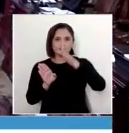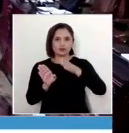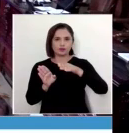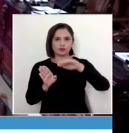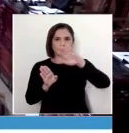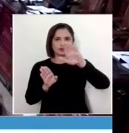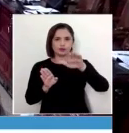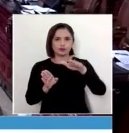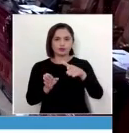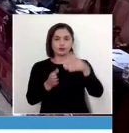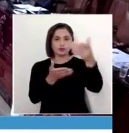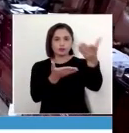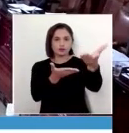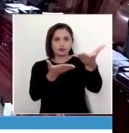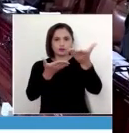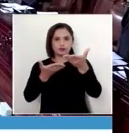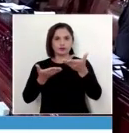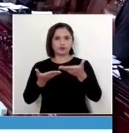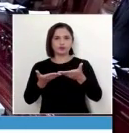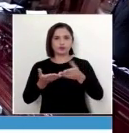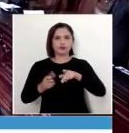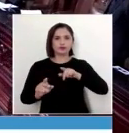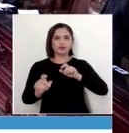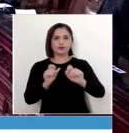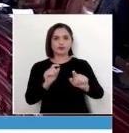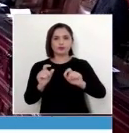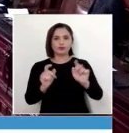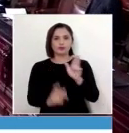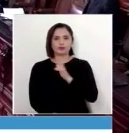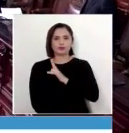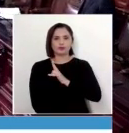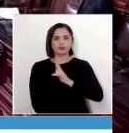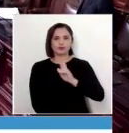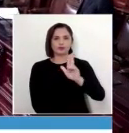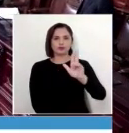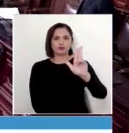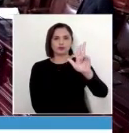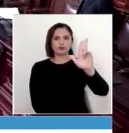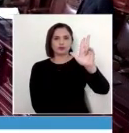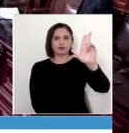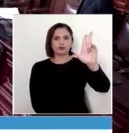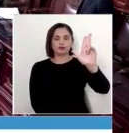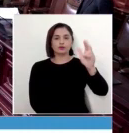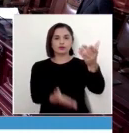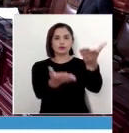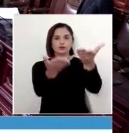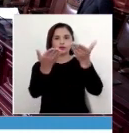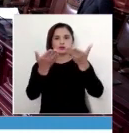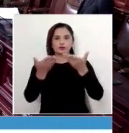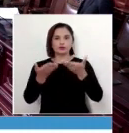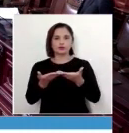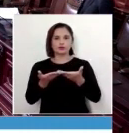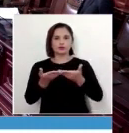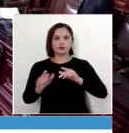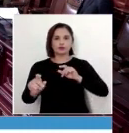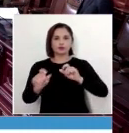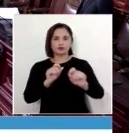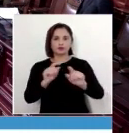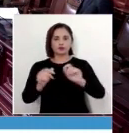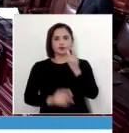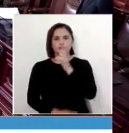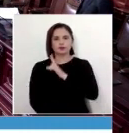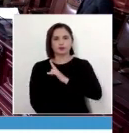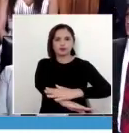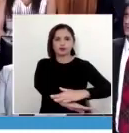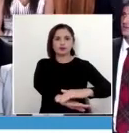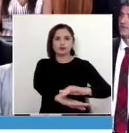bueno, se terminó cayendo la propuesta. La propuesta. Y quedamos más o menos donde